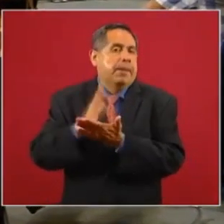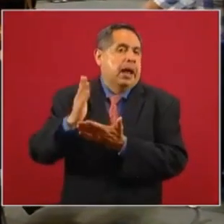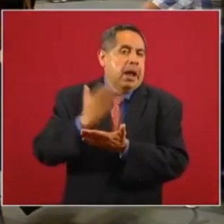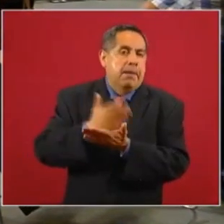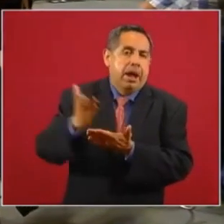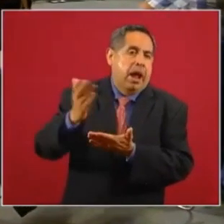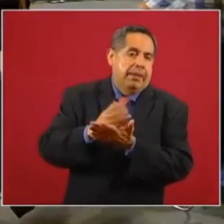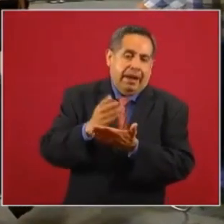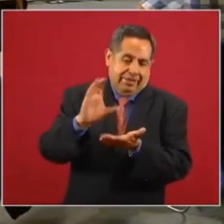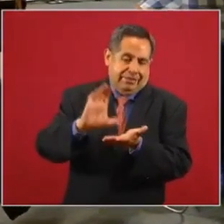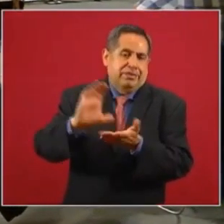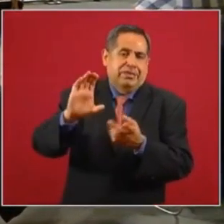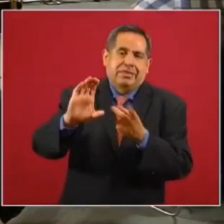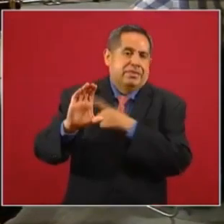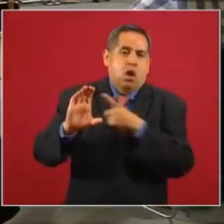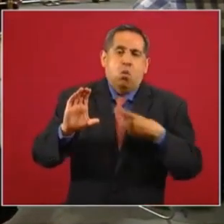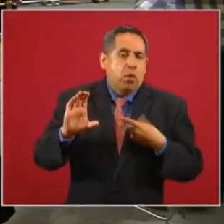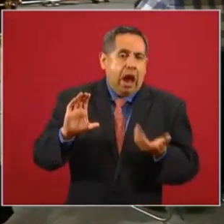deuda.